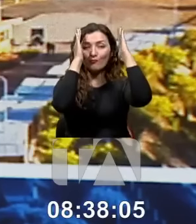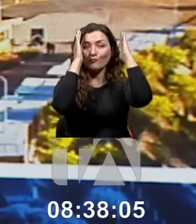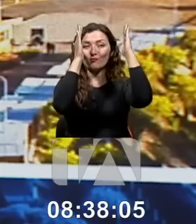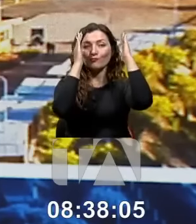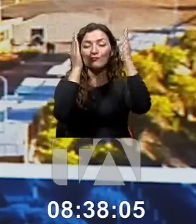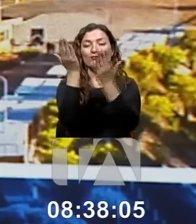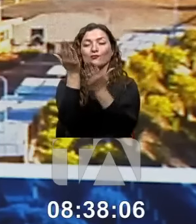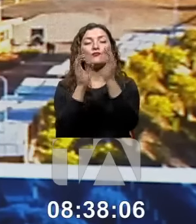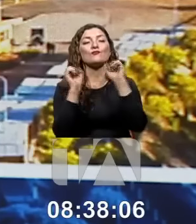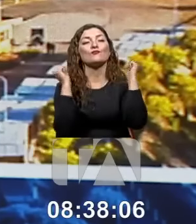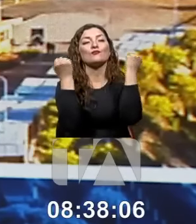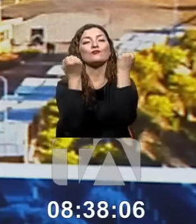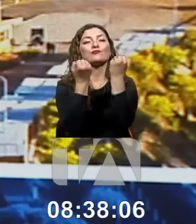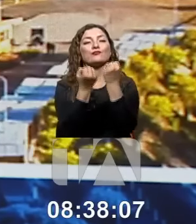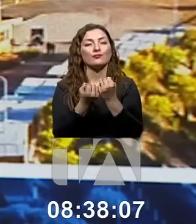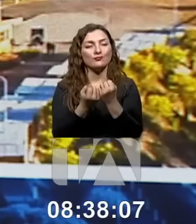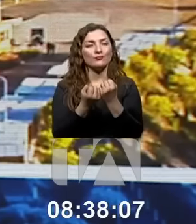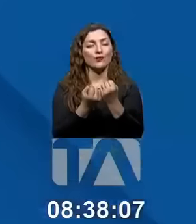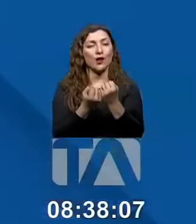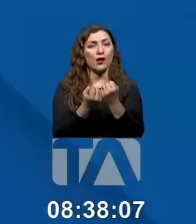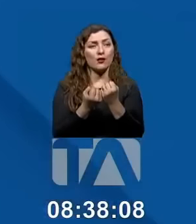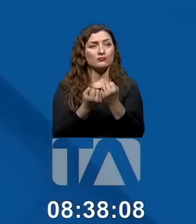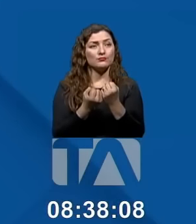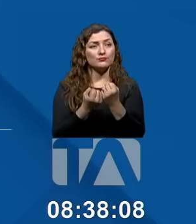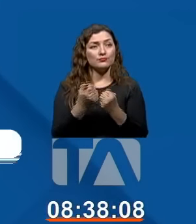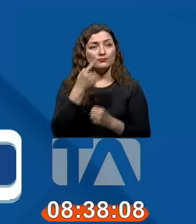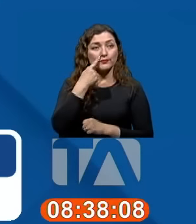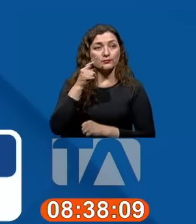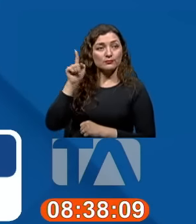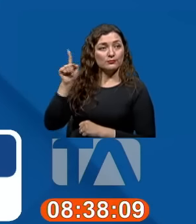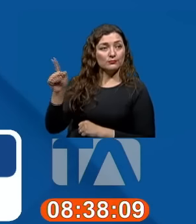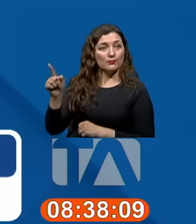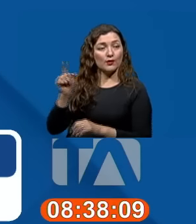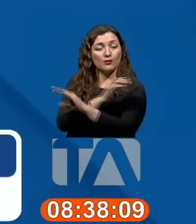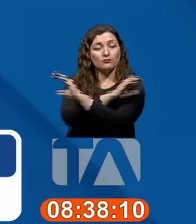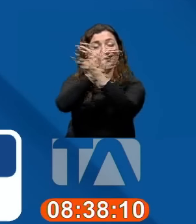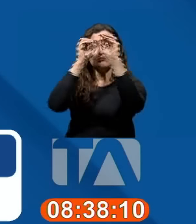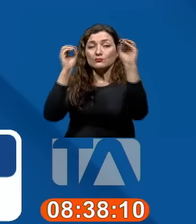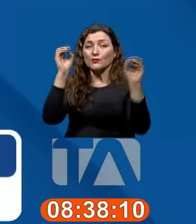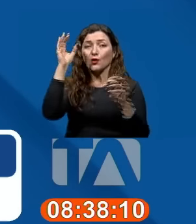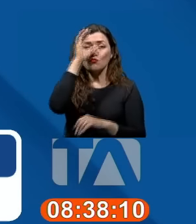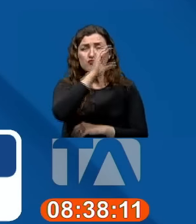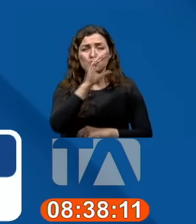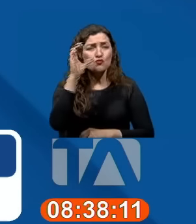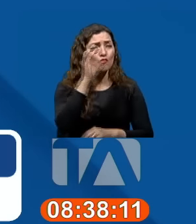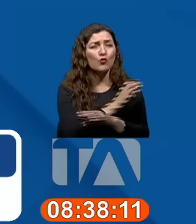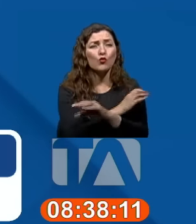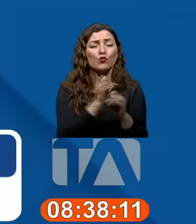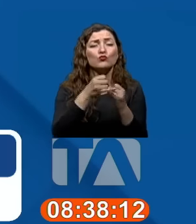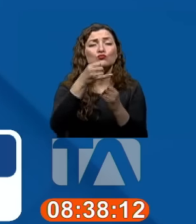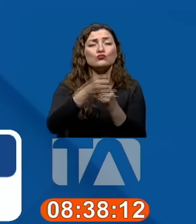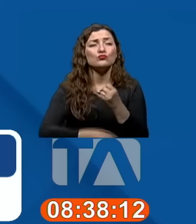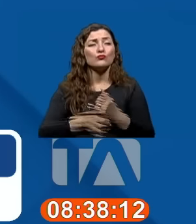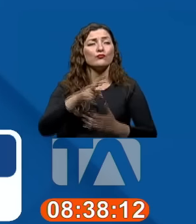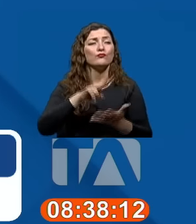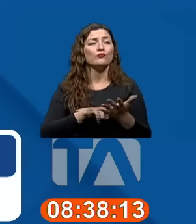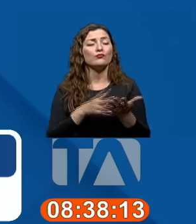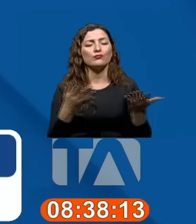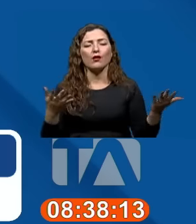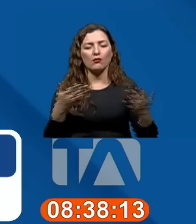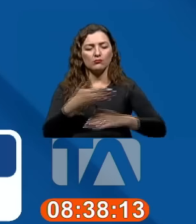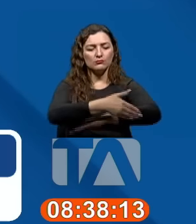al siguiente servicio social. Está desaparecido Alex Javier Morales Cóndor. Fue visto por última vez en